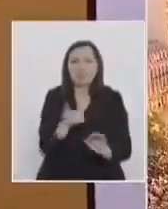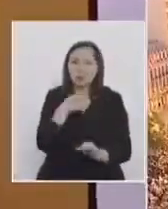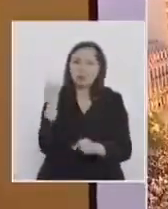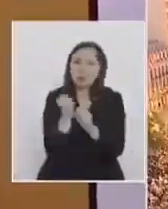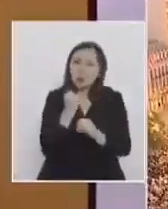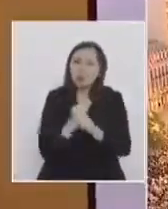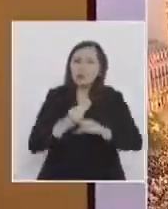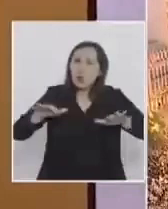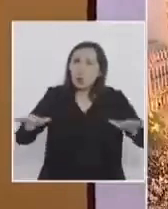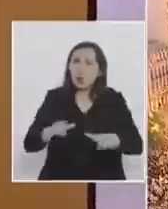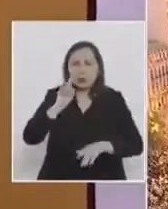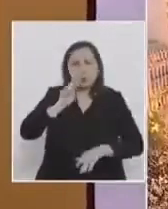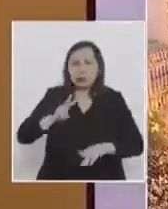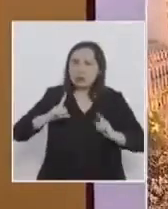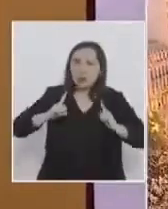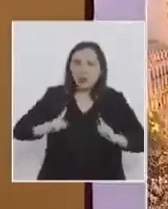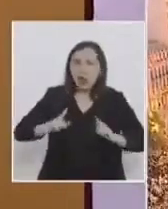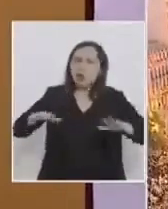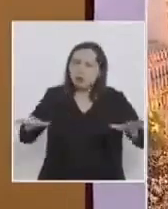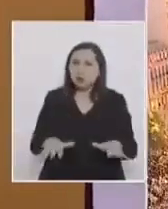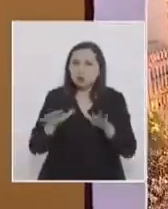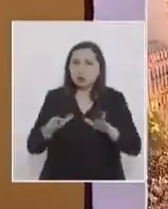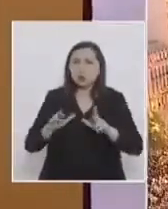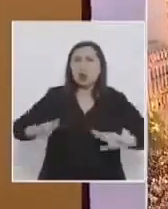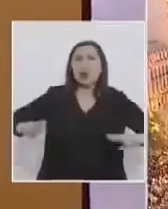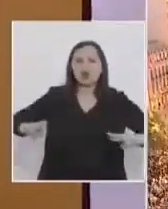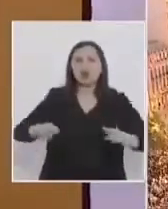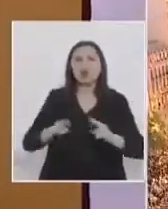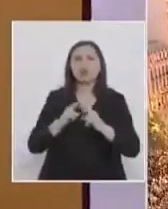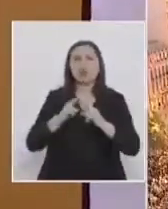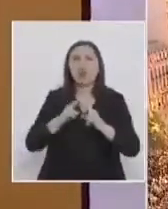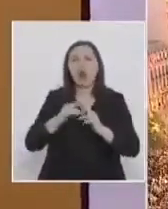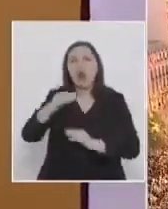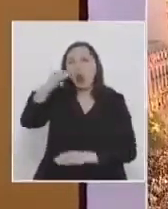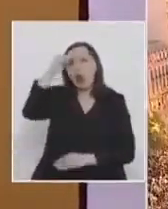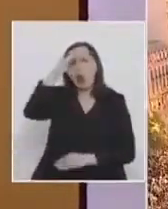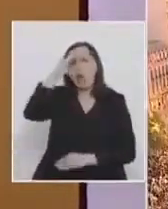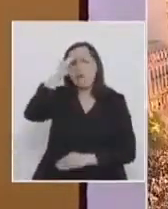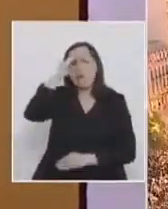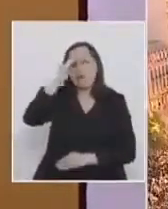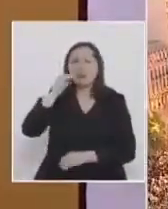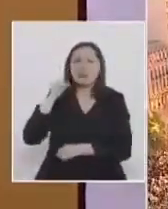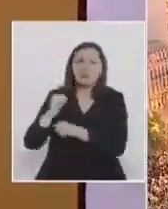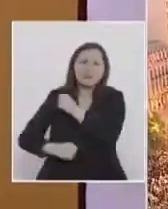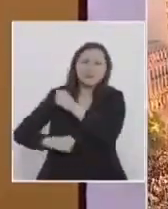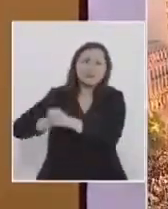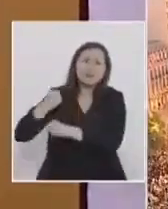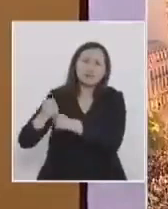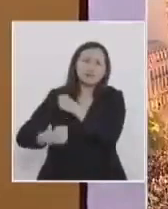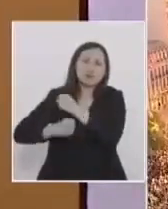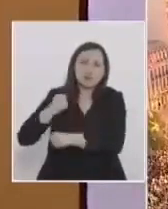Trabajaremos incansablemente por reconstruir las confianzas